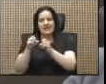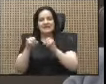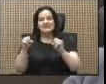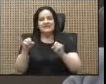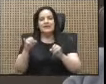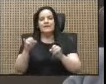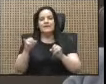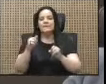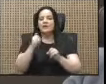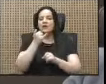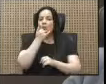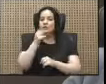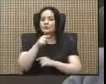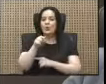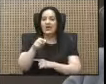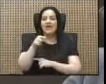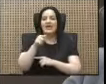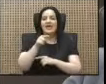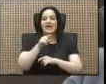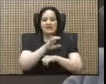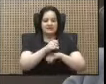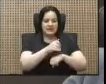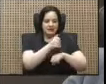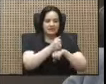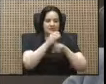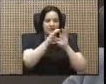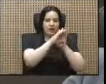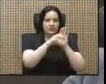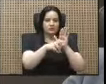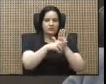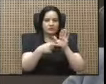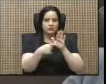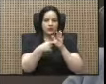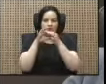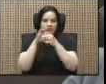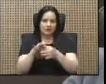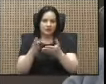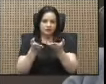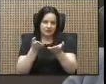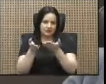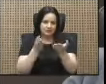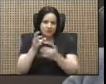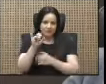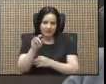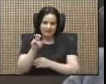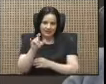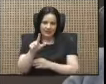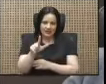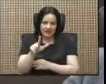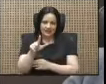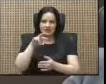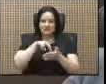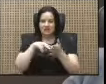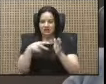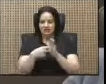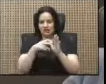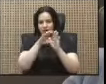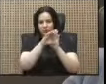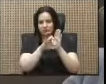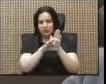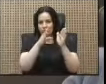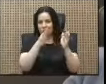esta Constitución sobre el servicio civil. Es decir, el constituyente